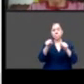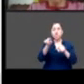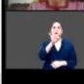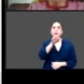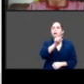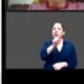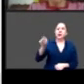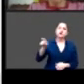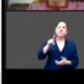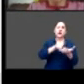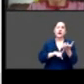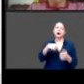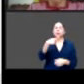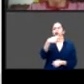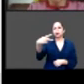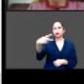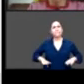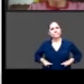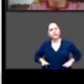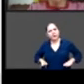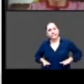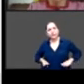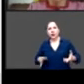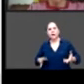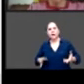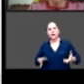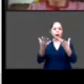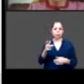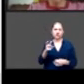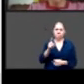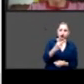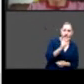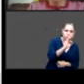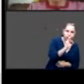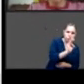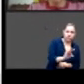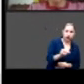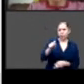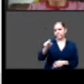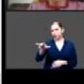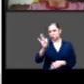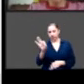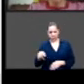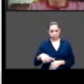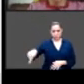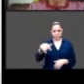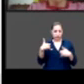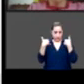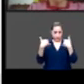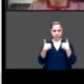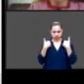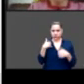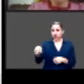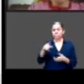que suele ser de 20 y tantos por ciento 28 por ciento si no mal recuerdo en adolescentes ¿qué pasaría si